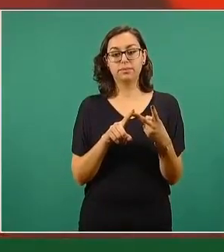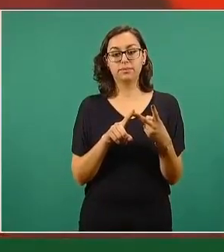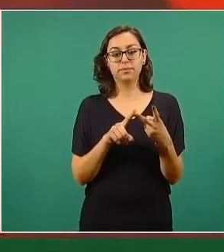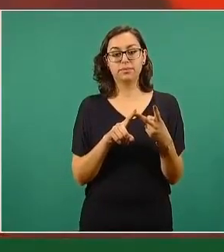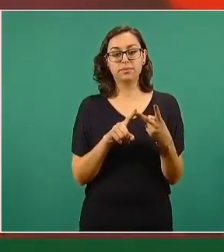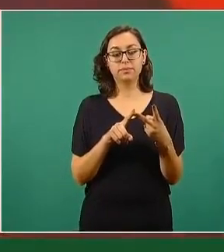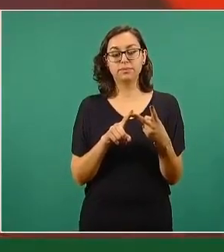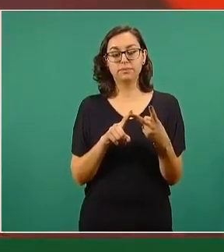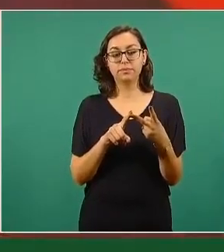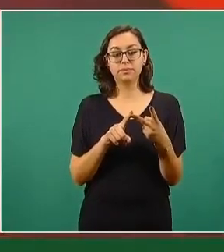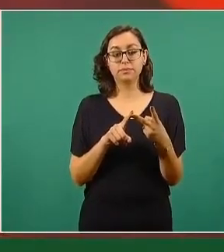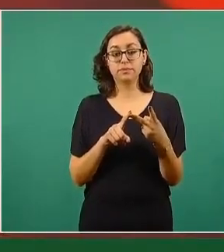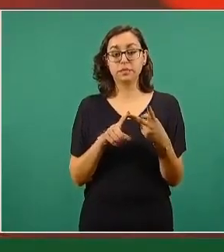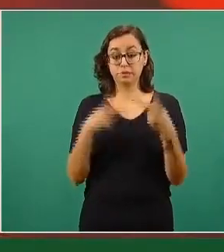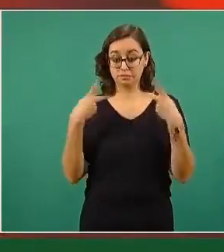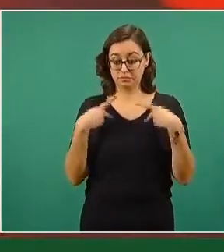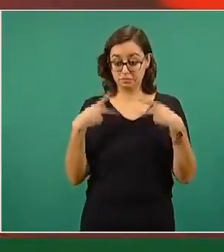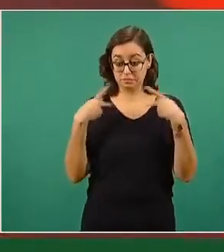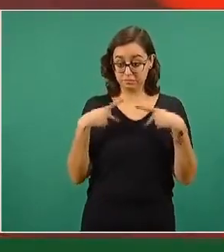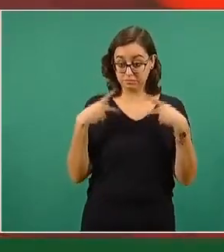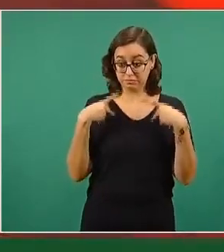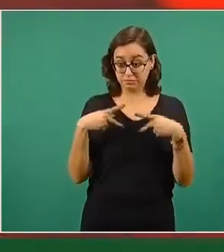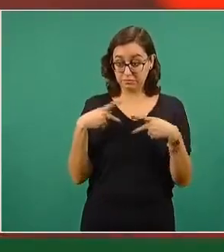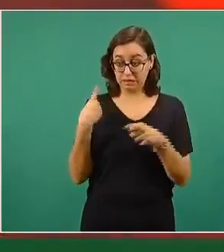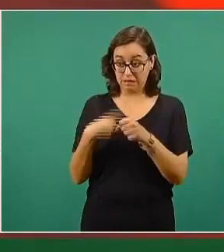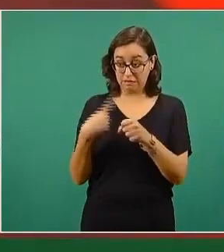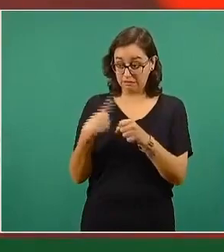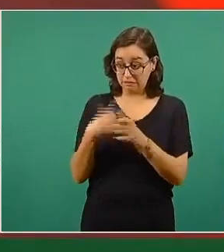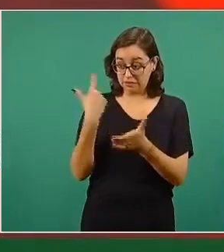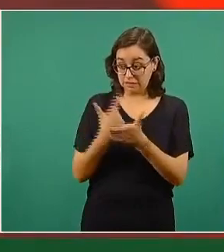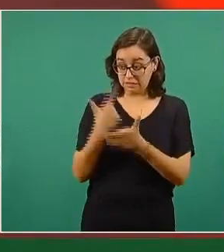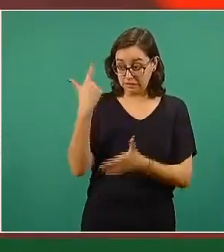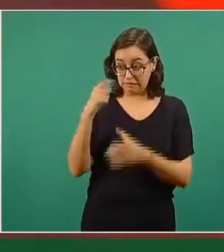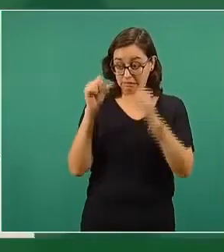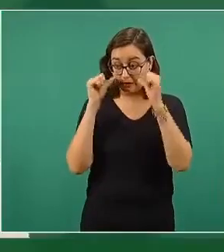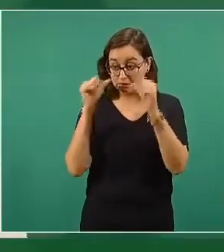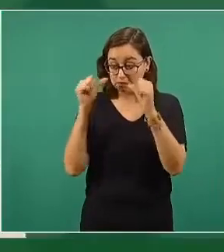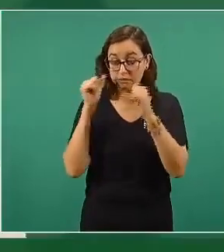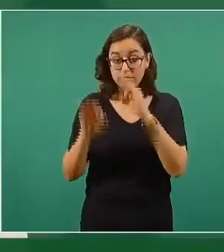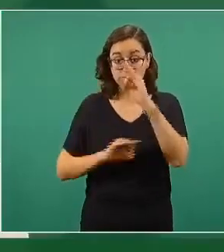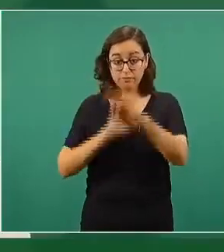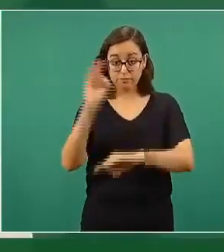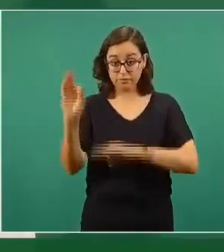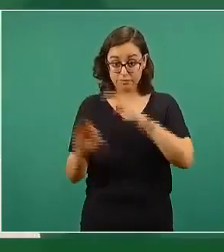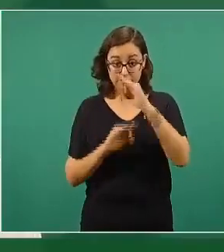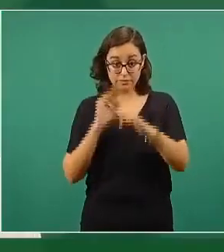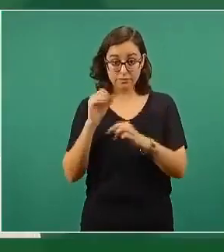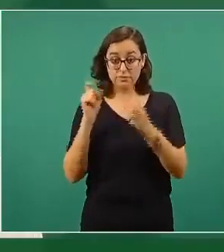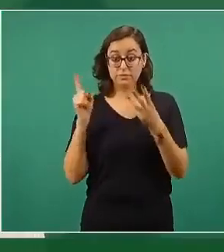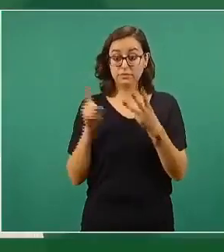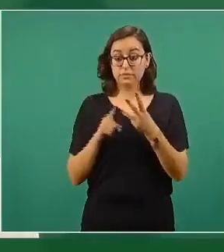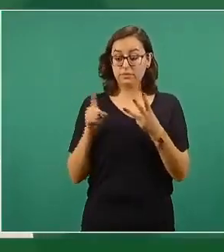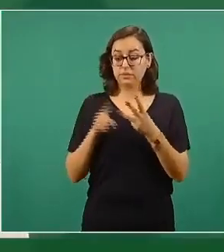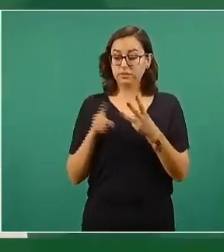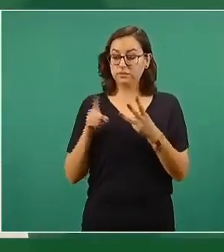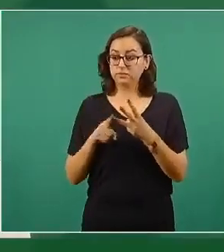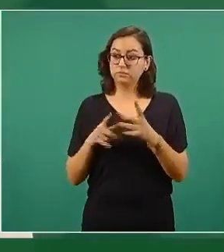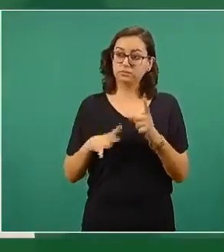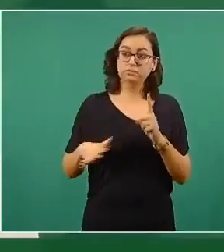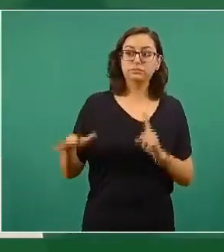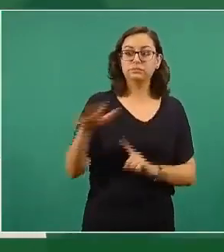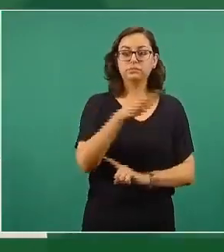a personas en esa condición; y tercero, las características específicas sobre la